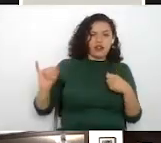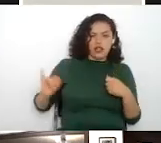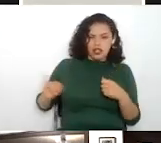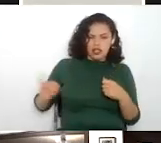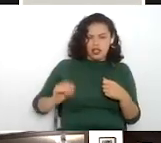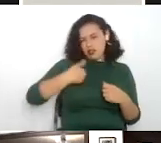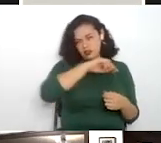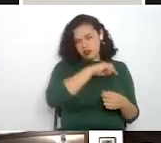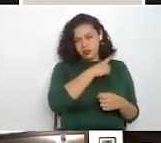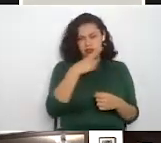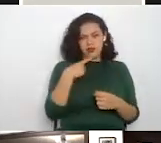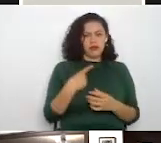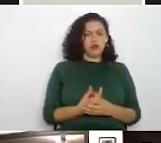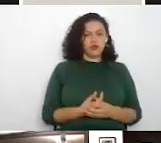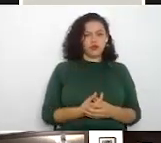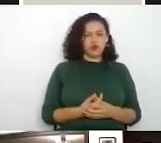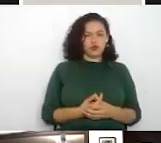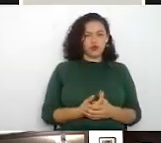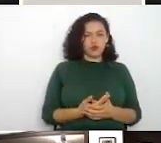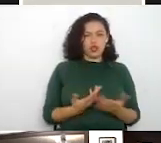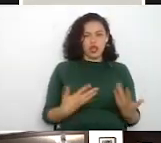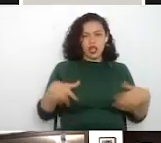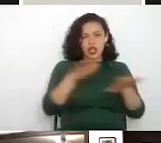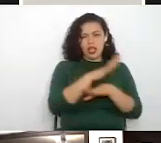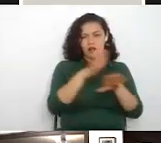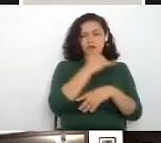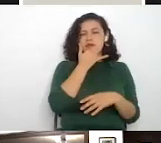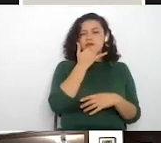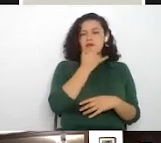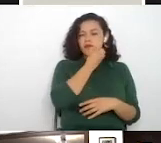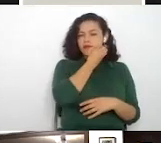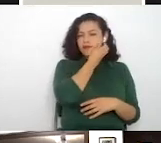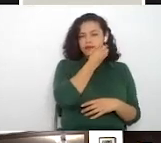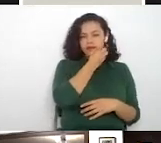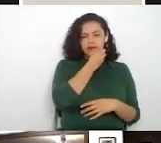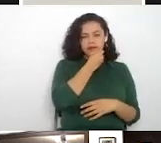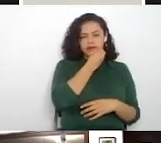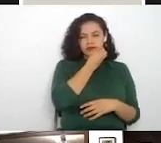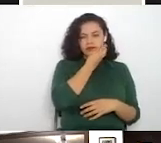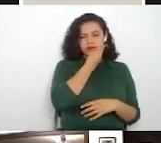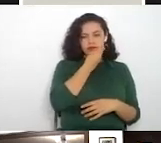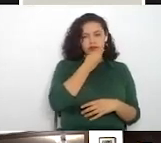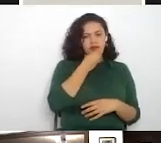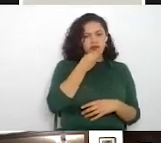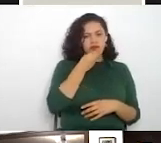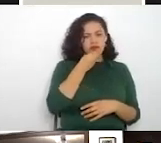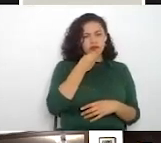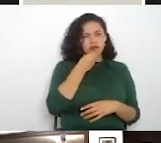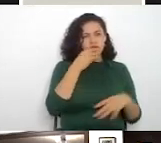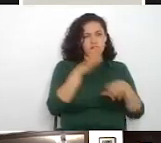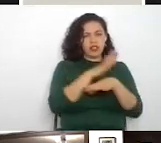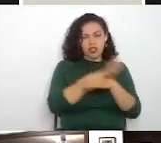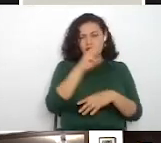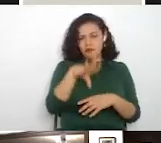debemos de modificar, de modificar y actualizar nuestro manual.